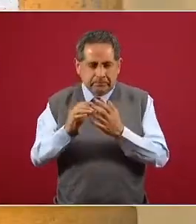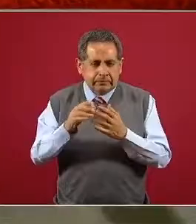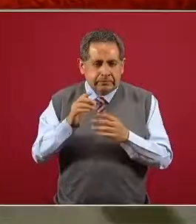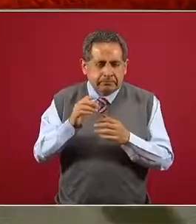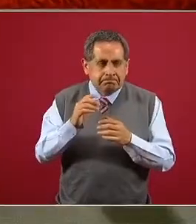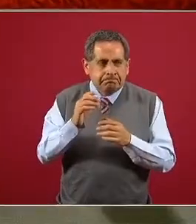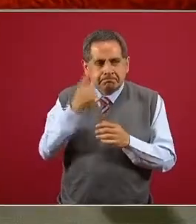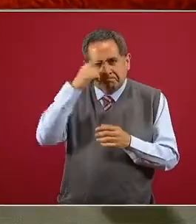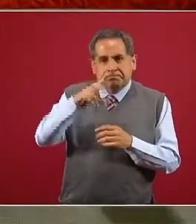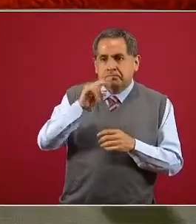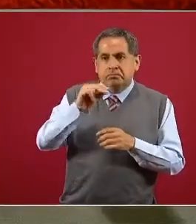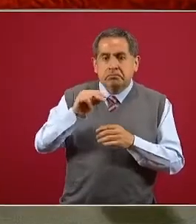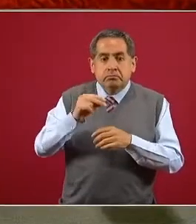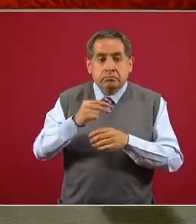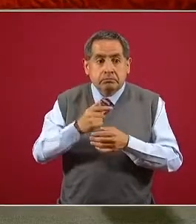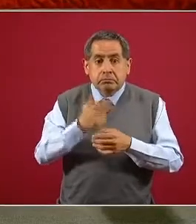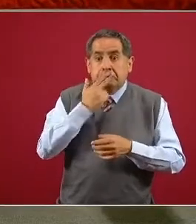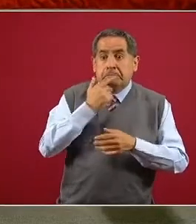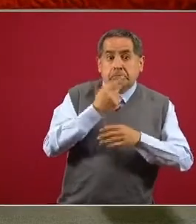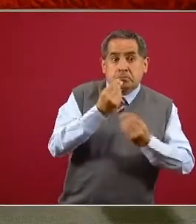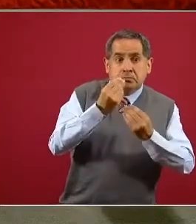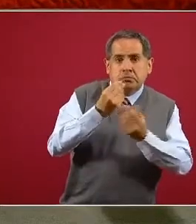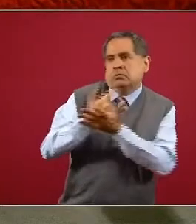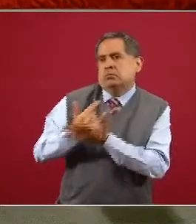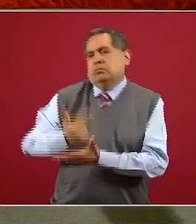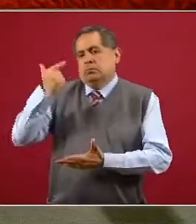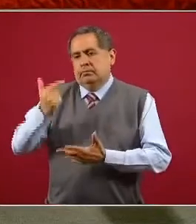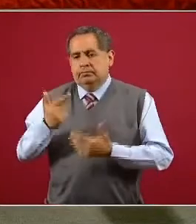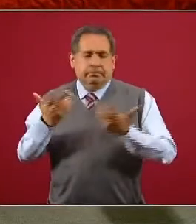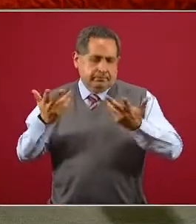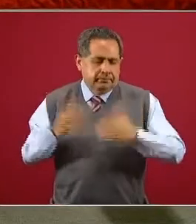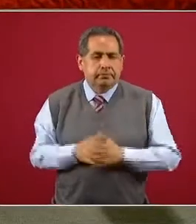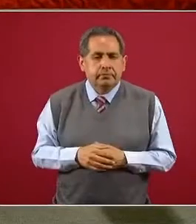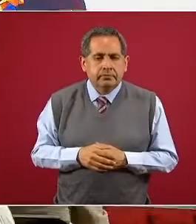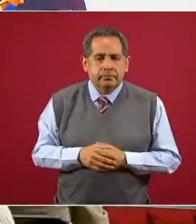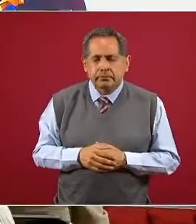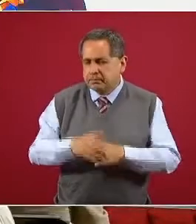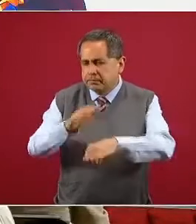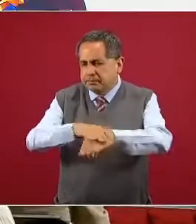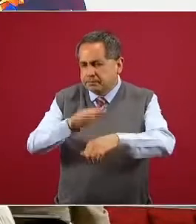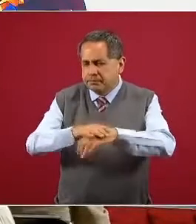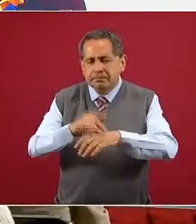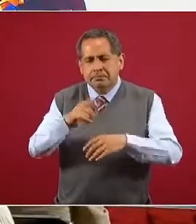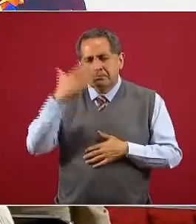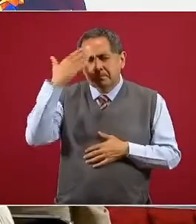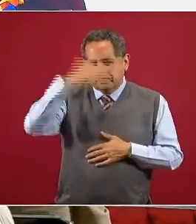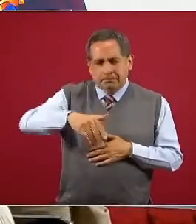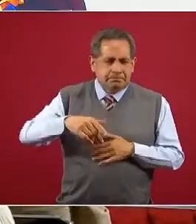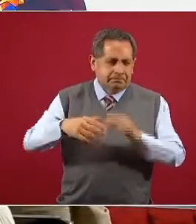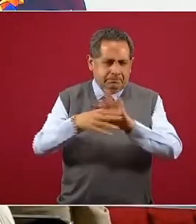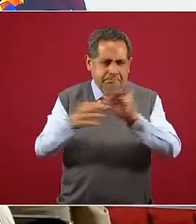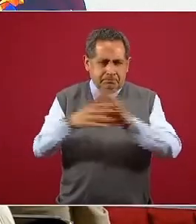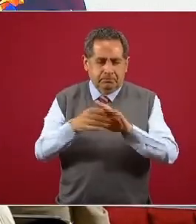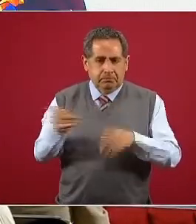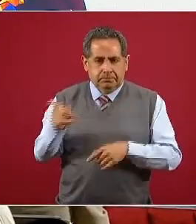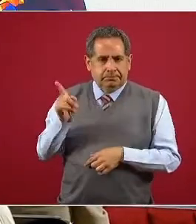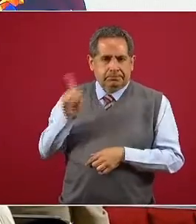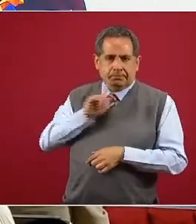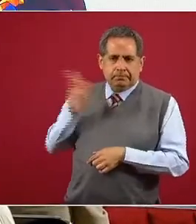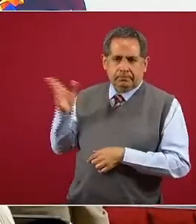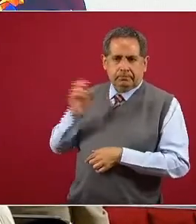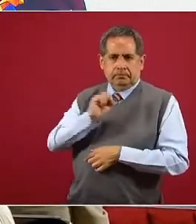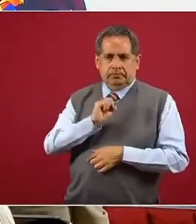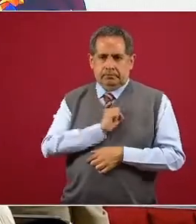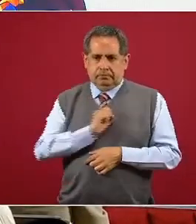no presentar un cuadro grave. ¿Cuáles son los signos de alerta? Entre algunos otros que ahorita describo aquí, Susana Distancia, que